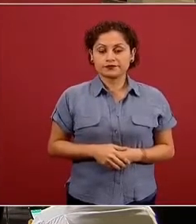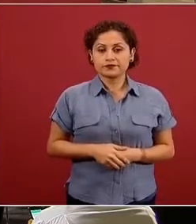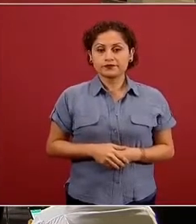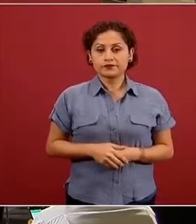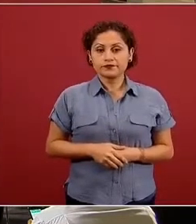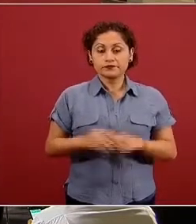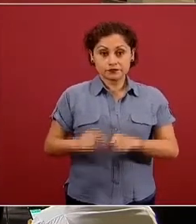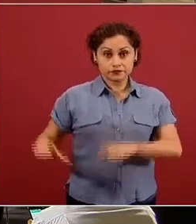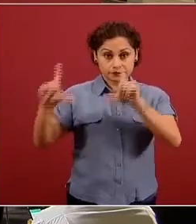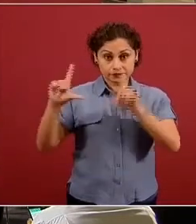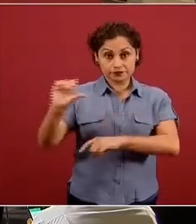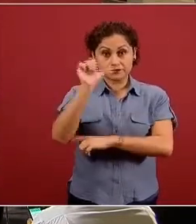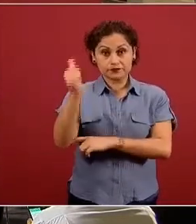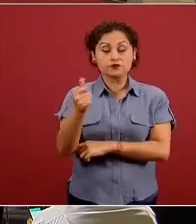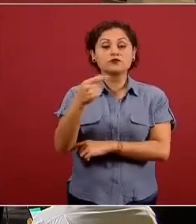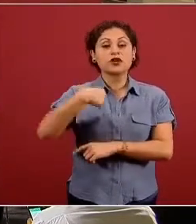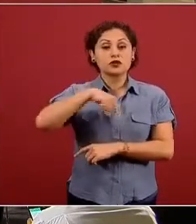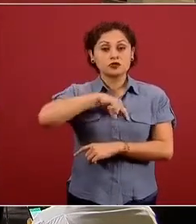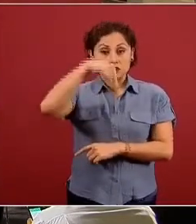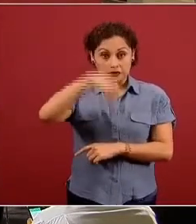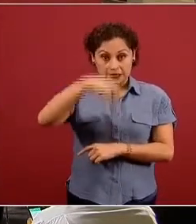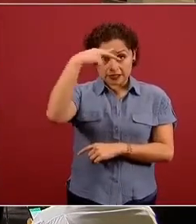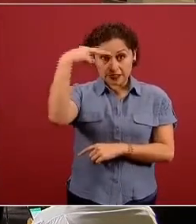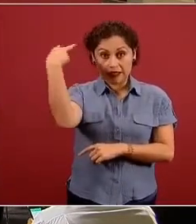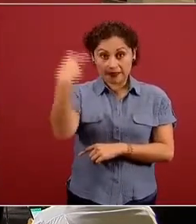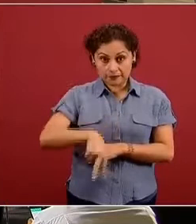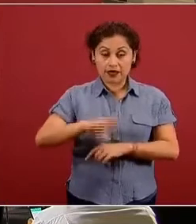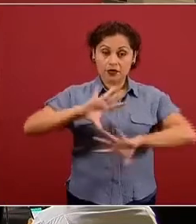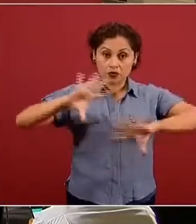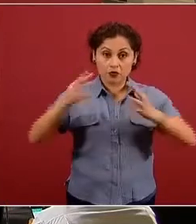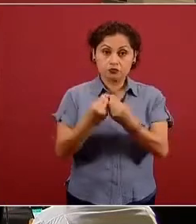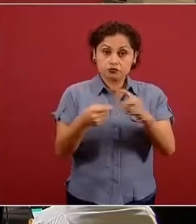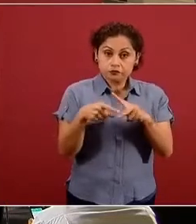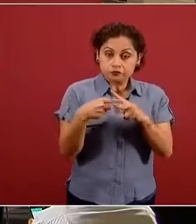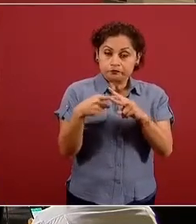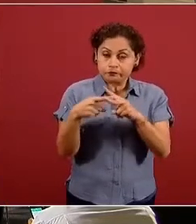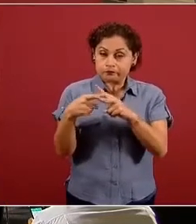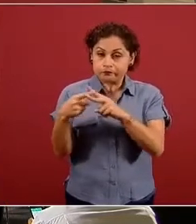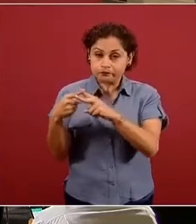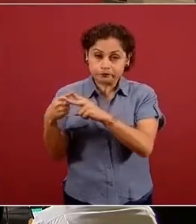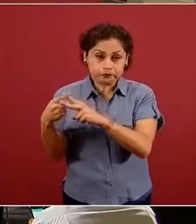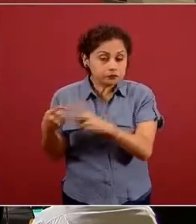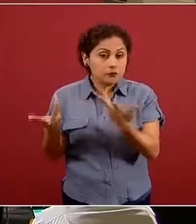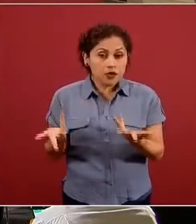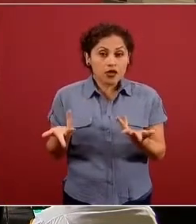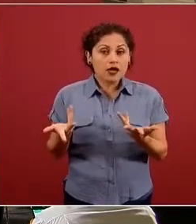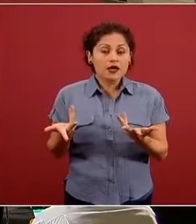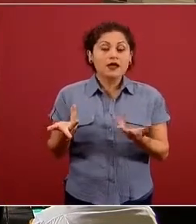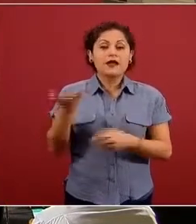Hemos sumado desde el inicio de la epidemia en México, esto es específicamente de México, hemos sumado ya